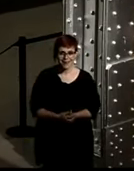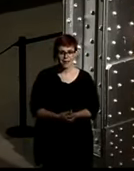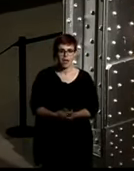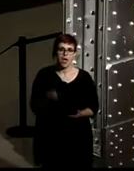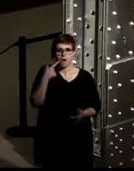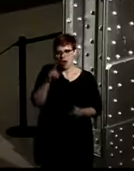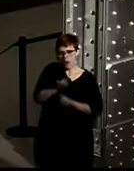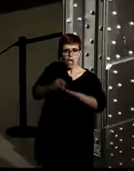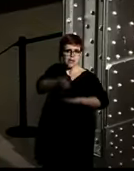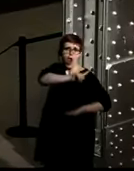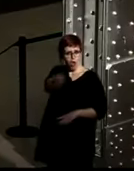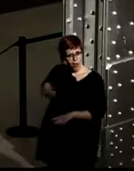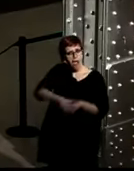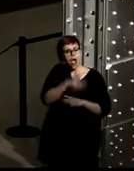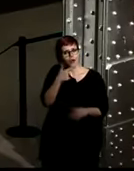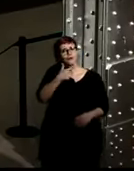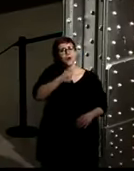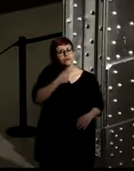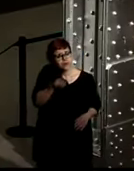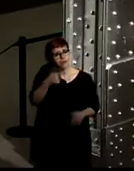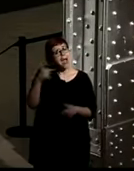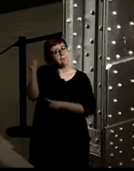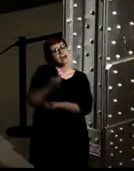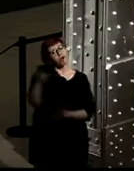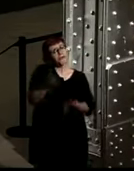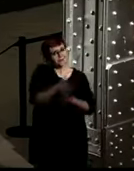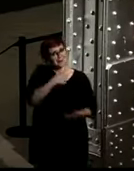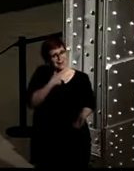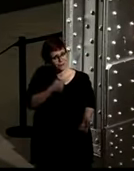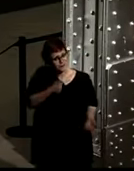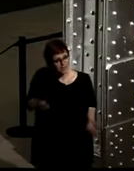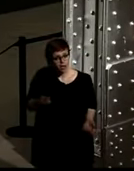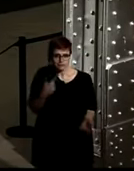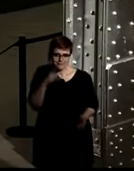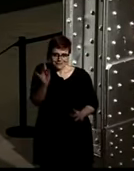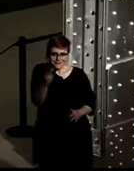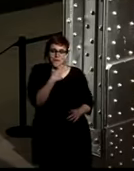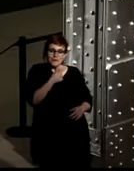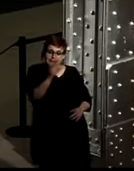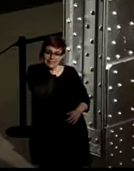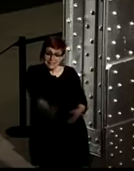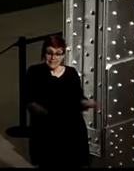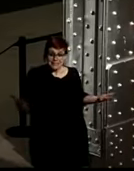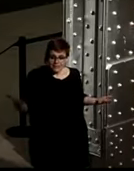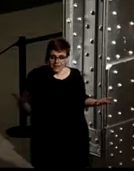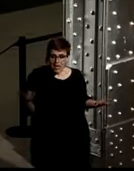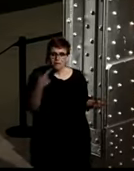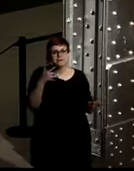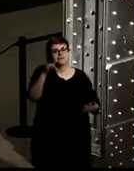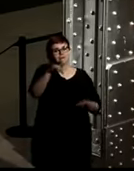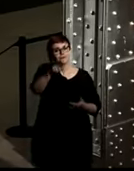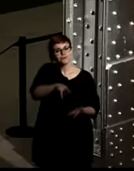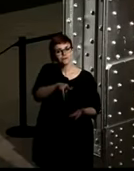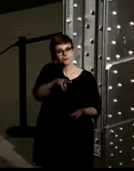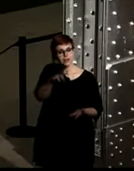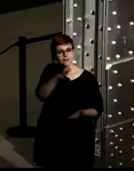Bueno, tampoco ha sido tanto que te ha gustado que quieres hacer otra película. No vengas con el rollo. Hombre, de... me ha gustado, claro que sí. Yo lo que sentía es que lo